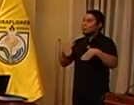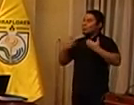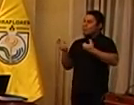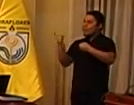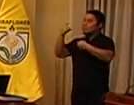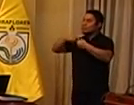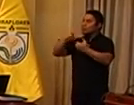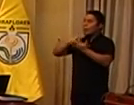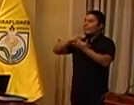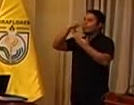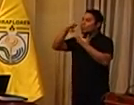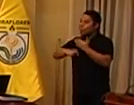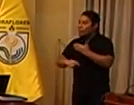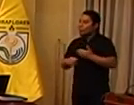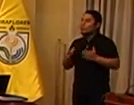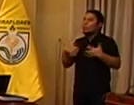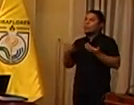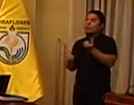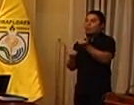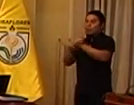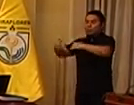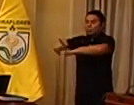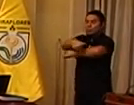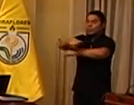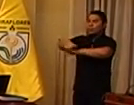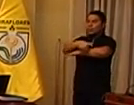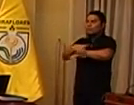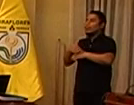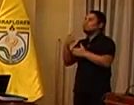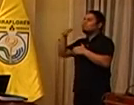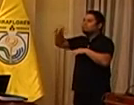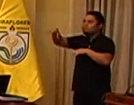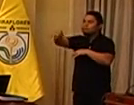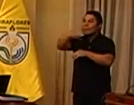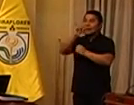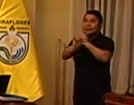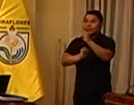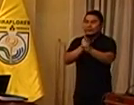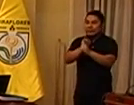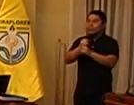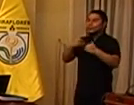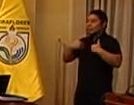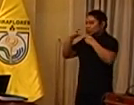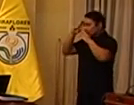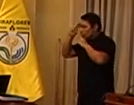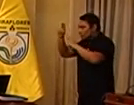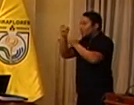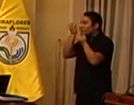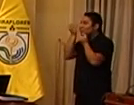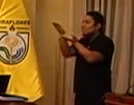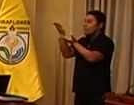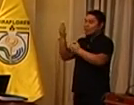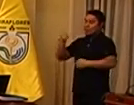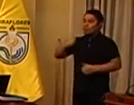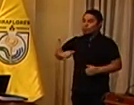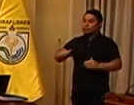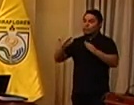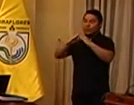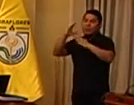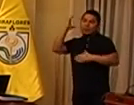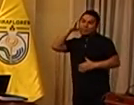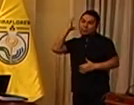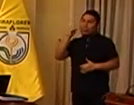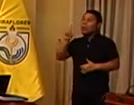en el Programa Europeo de Cooperación Urbana Internacional, tenemos en honor de informarles que la Municipalidad de Miraflores es una